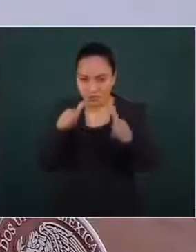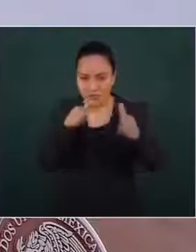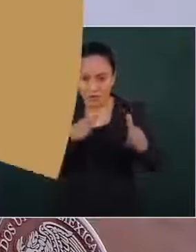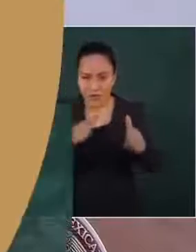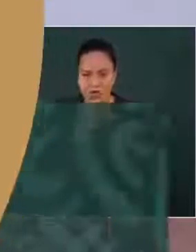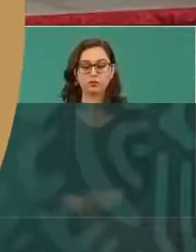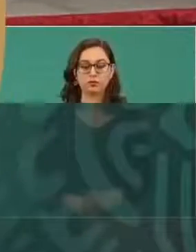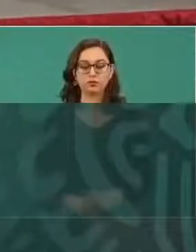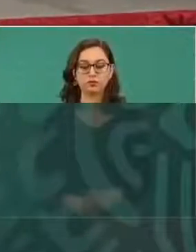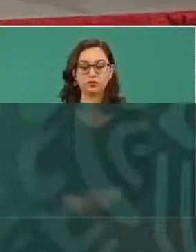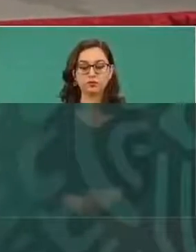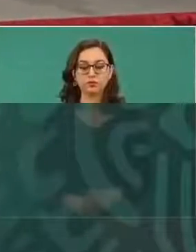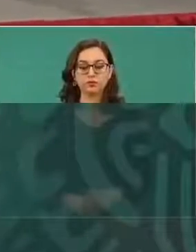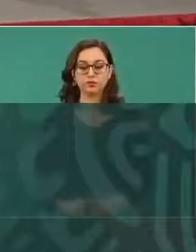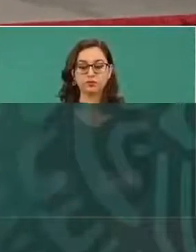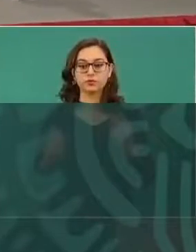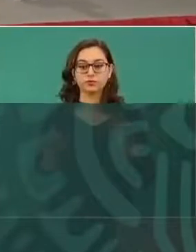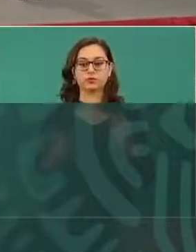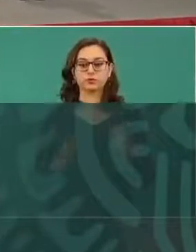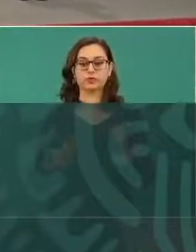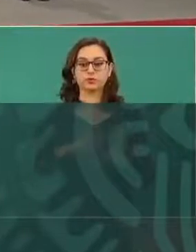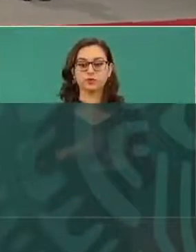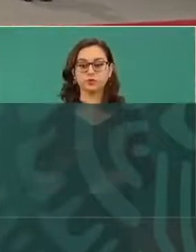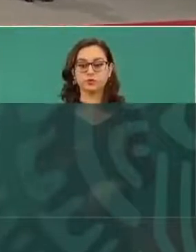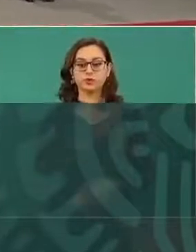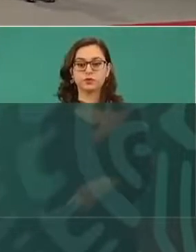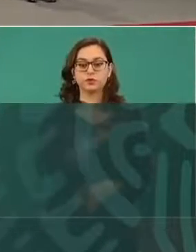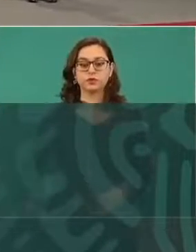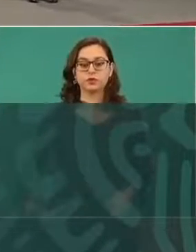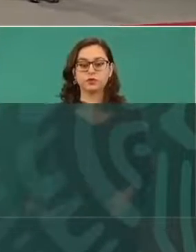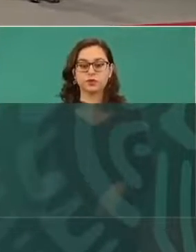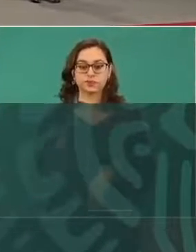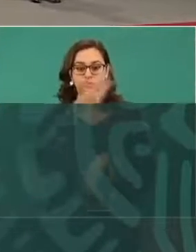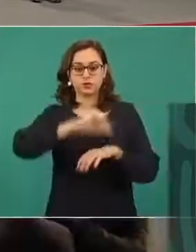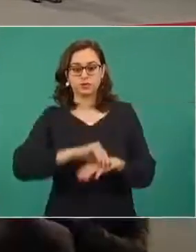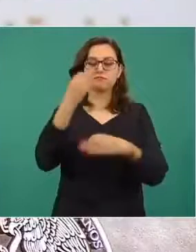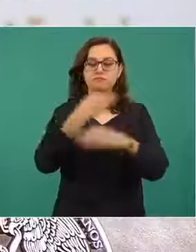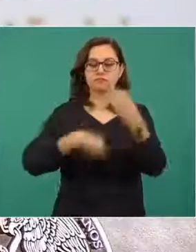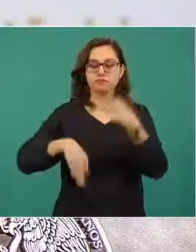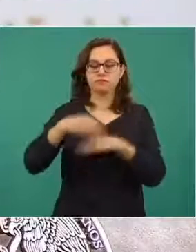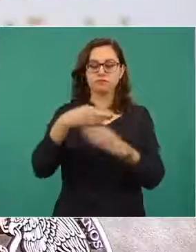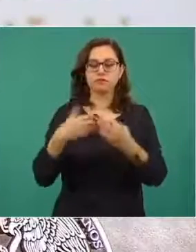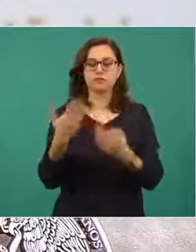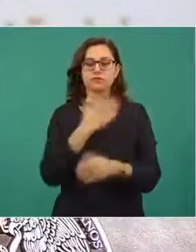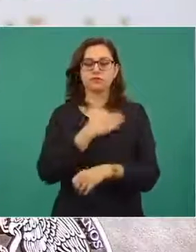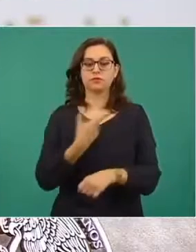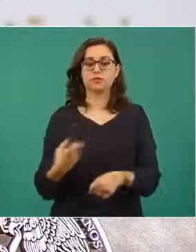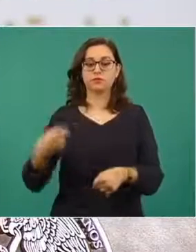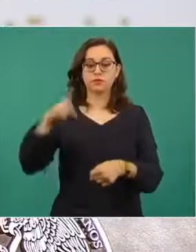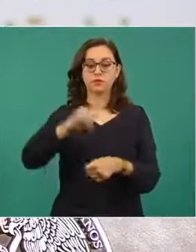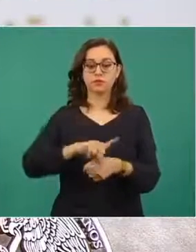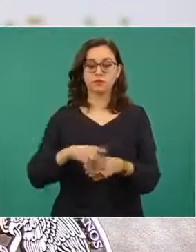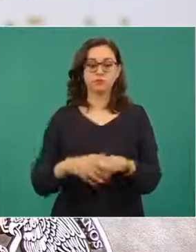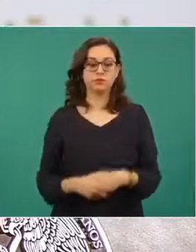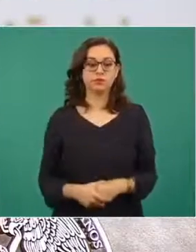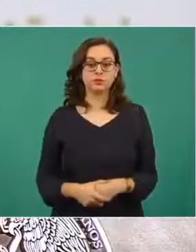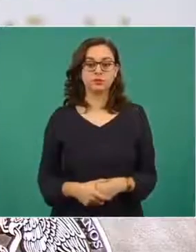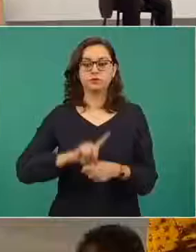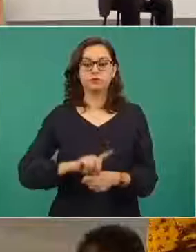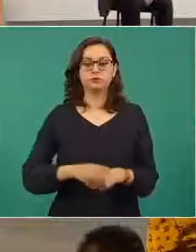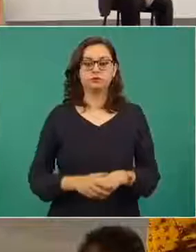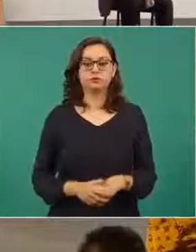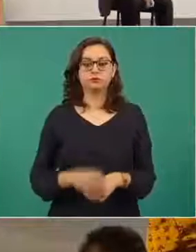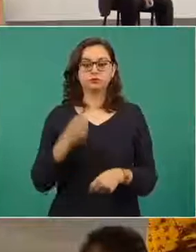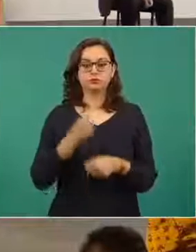programa. El secretario de Salud, Jorge Alcocer, y el subsecretario del Ramo, Hugo López-Gatell, informaron